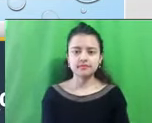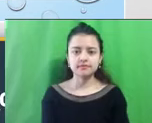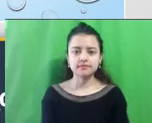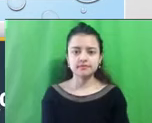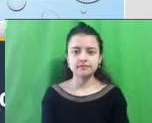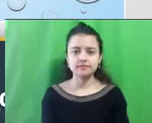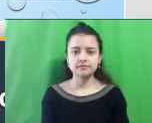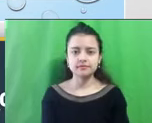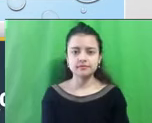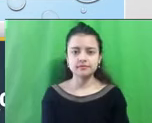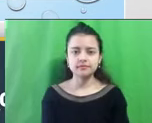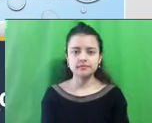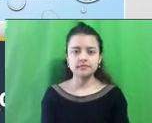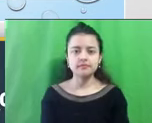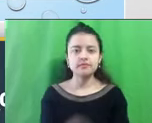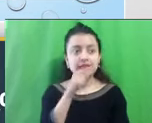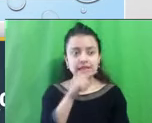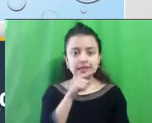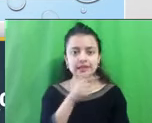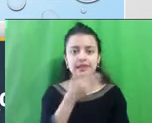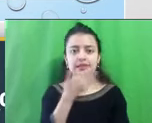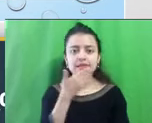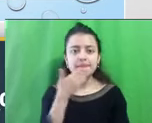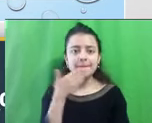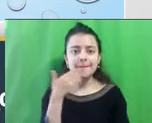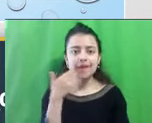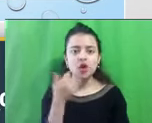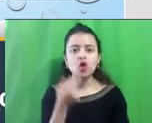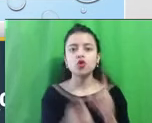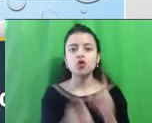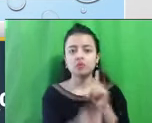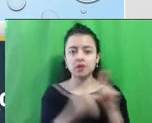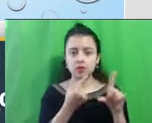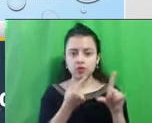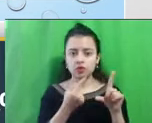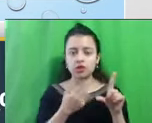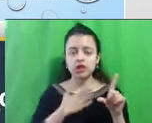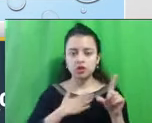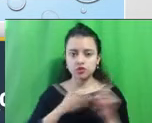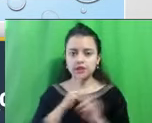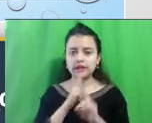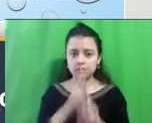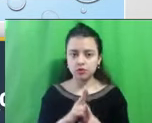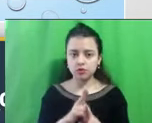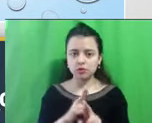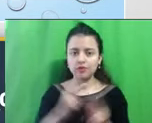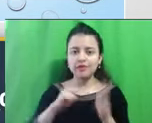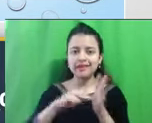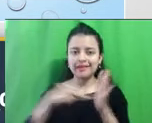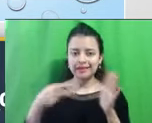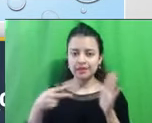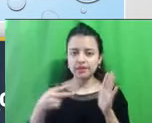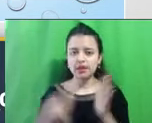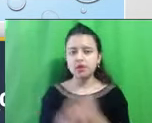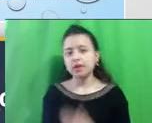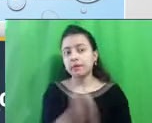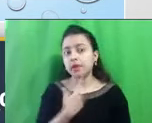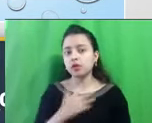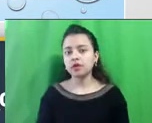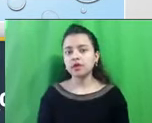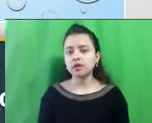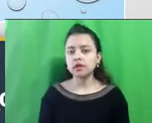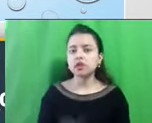responde, es mejor que su merced nos regale la pregunta y yo se la respondo técnicamente, porque su merced me está hablando, yo le estoy hablando de litros por